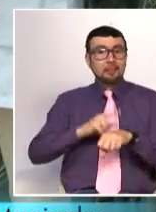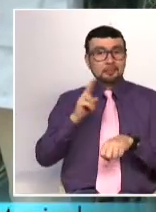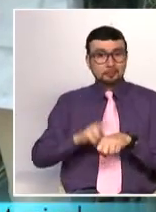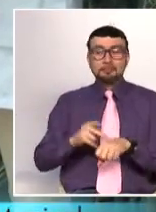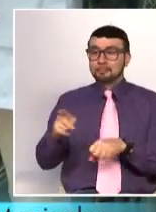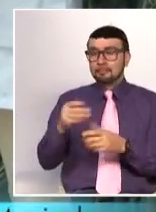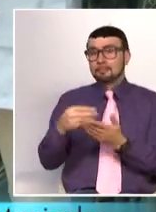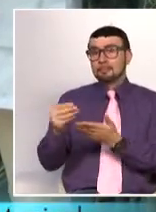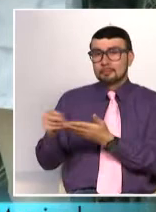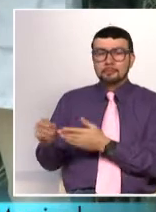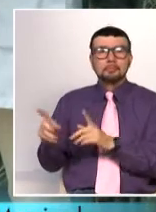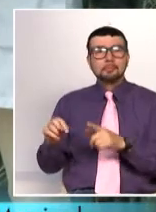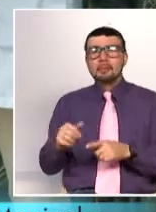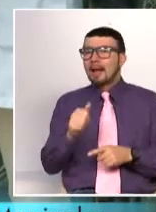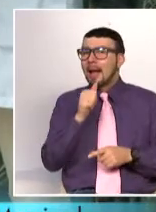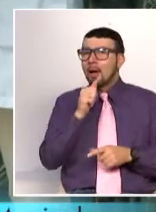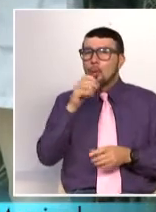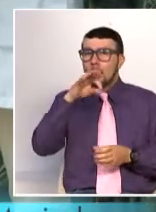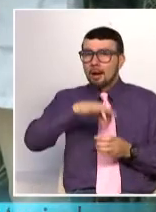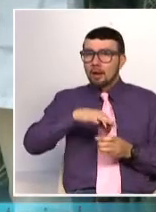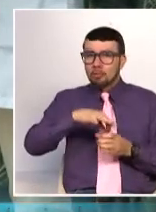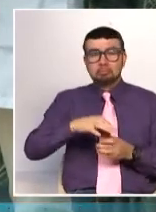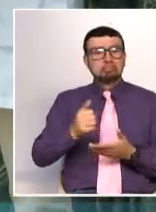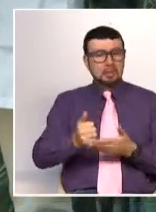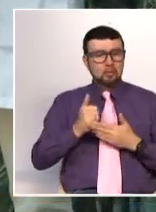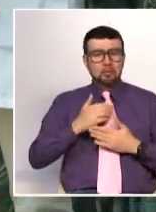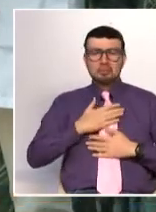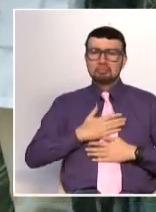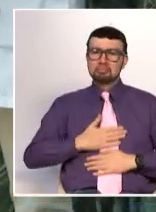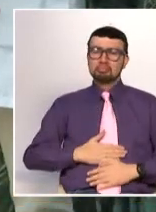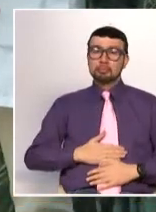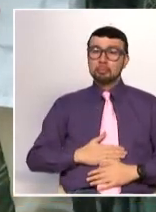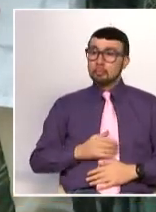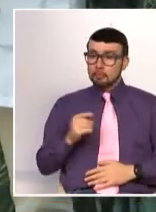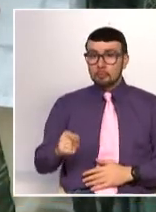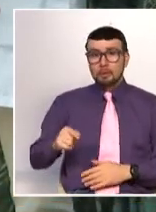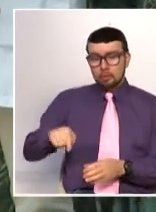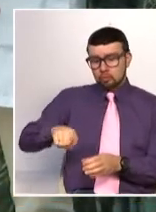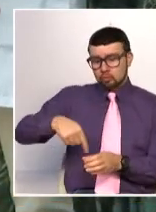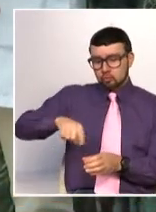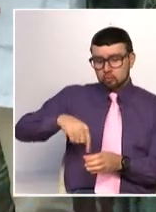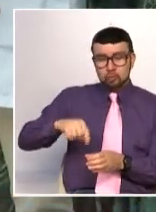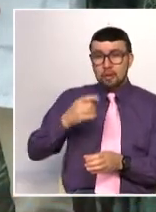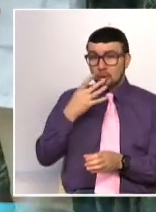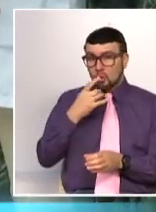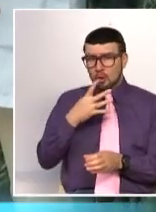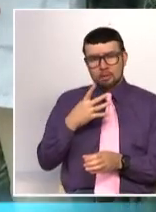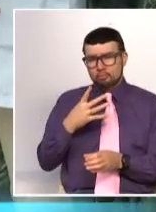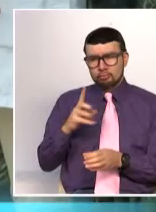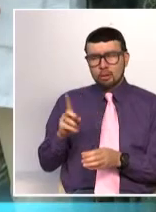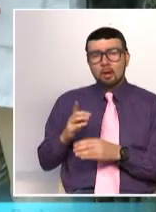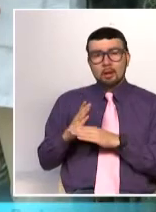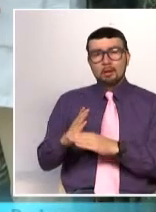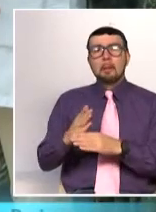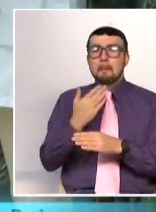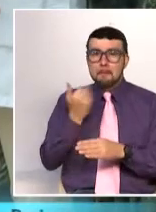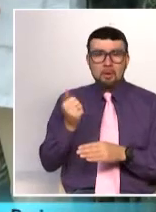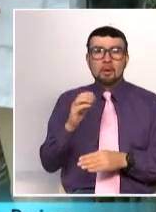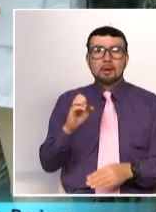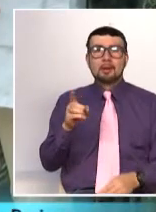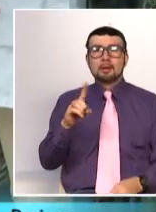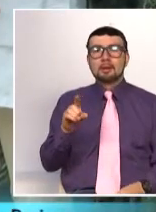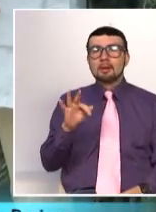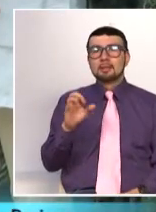las aguas aromáticas que también sientan muy bien que sean endulzadas con stevia si las van a endulzar o con